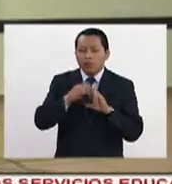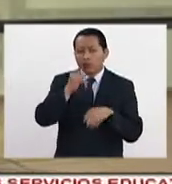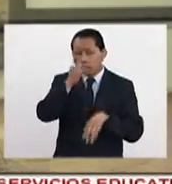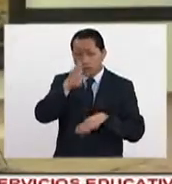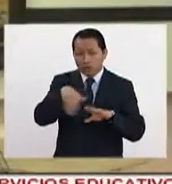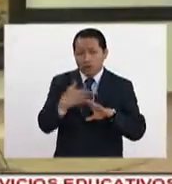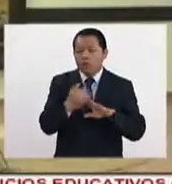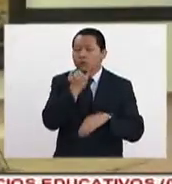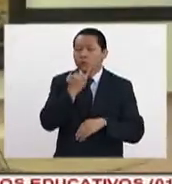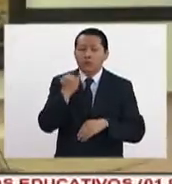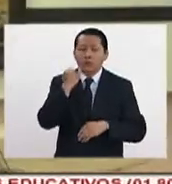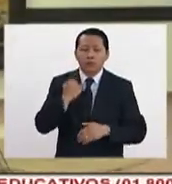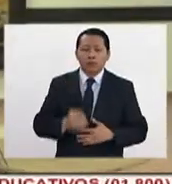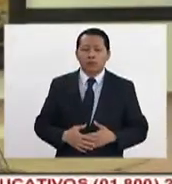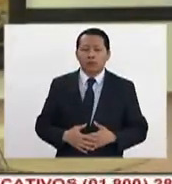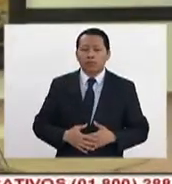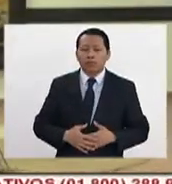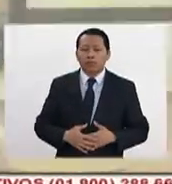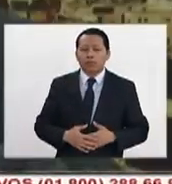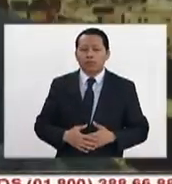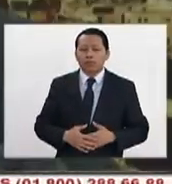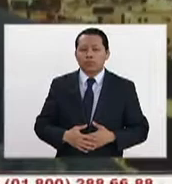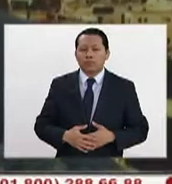contra Israel.